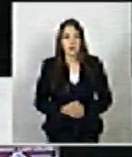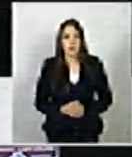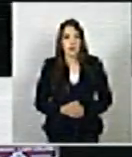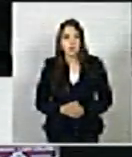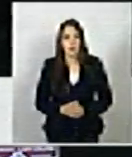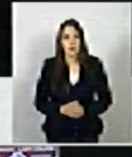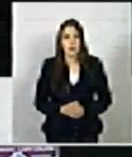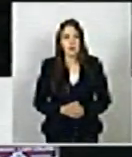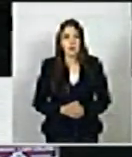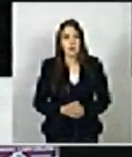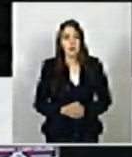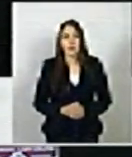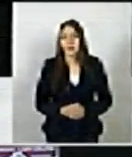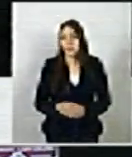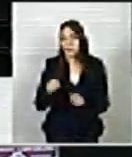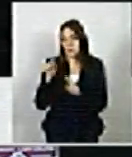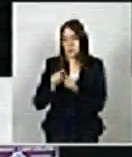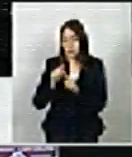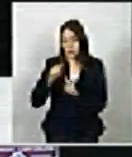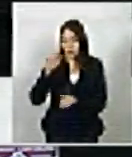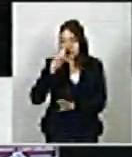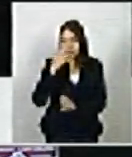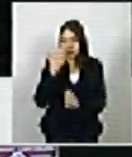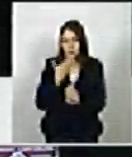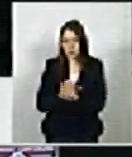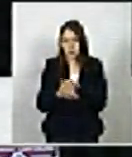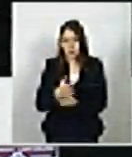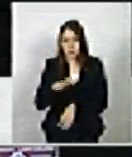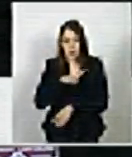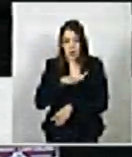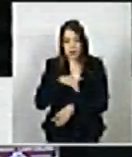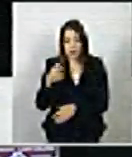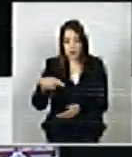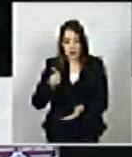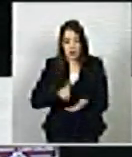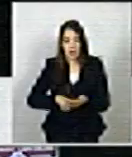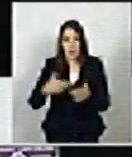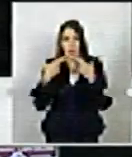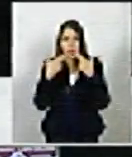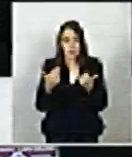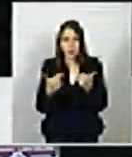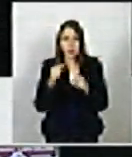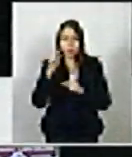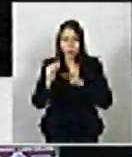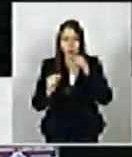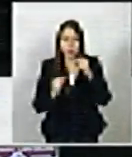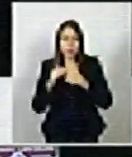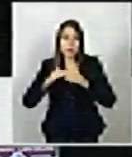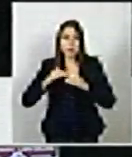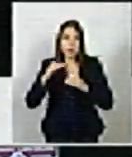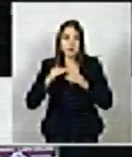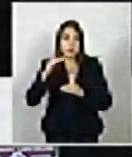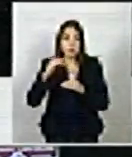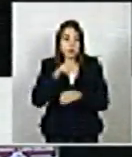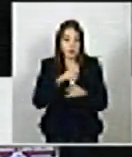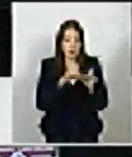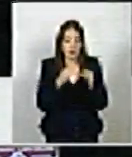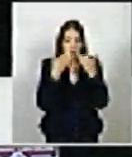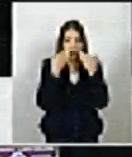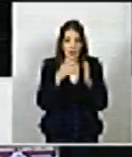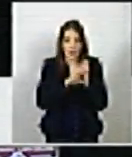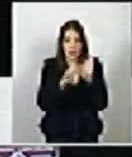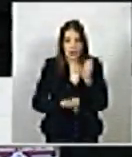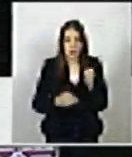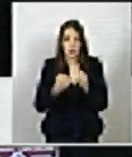en la hacienda ha sido cada vez mayor como pones este ejemplo pues por el cual quiero lo